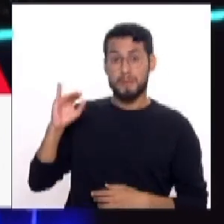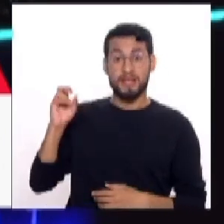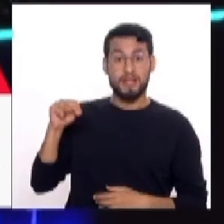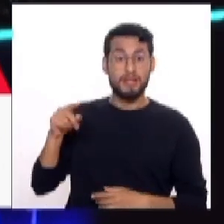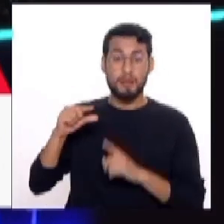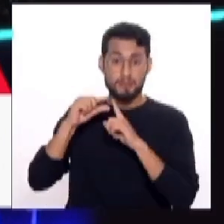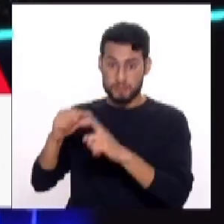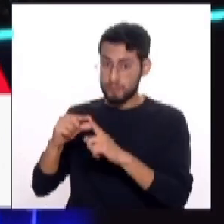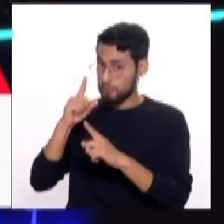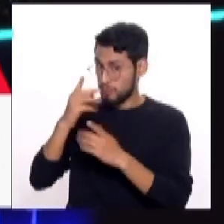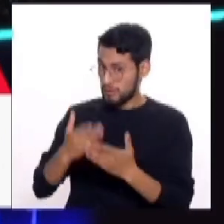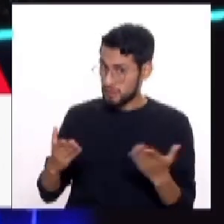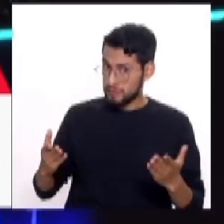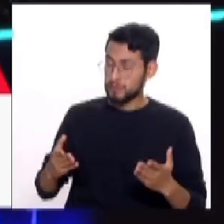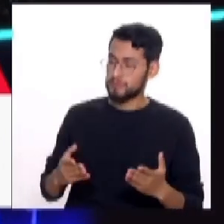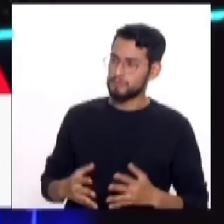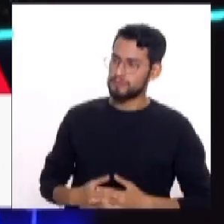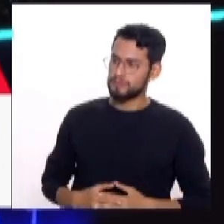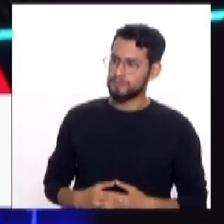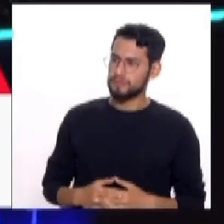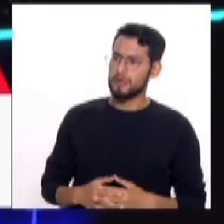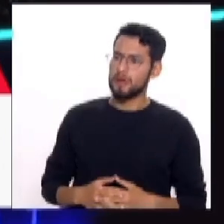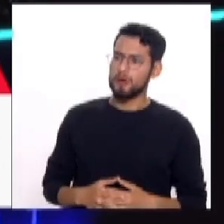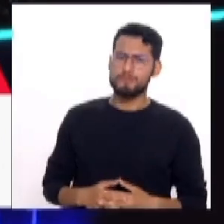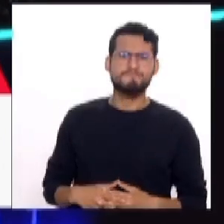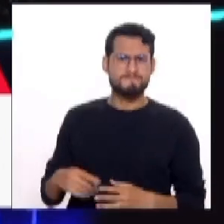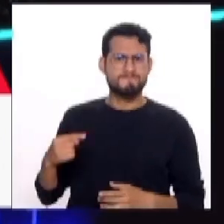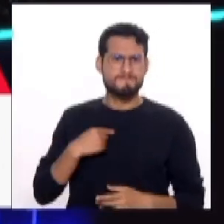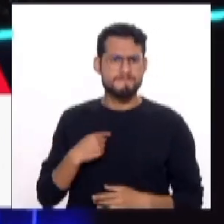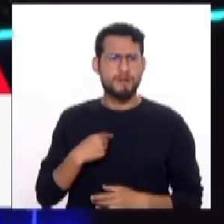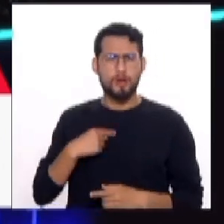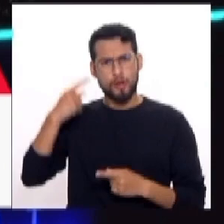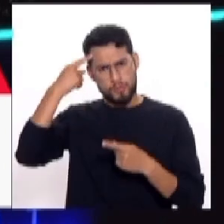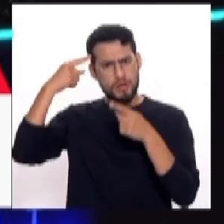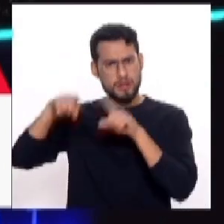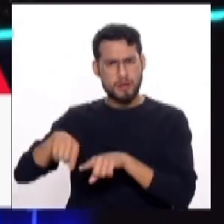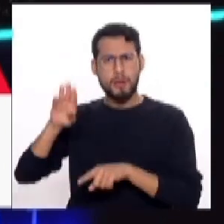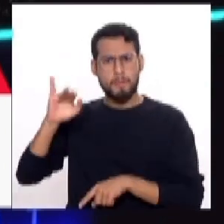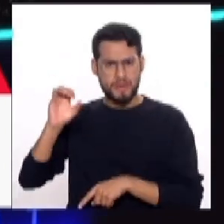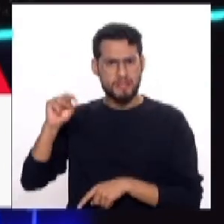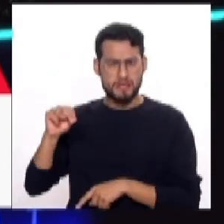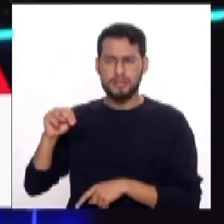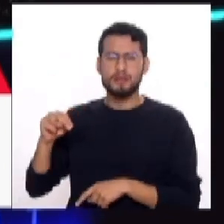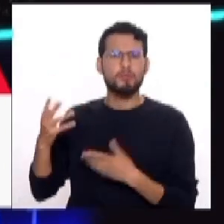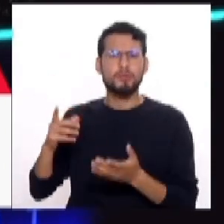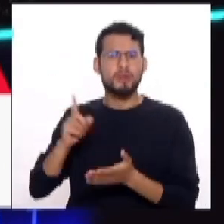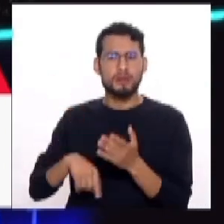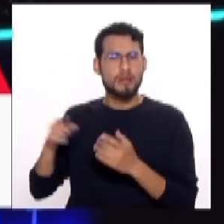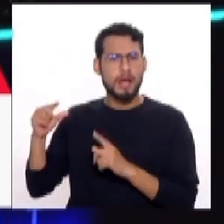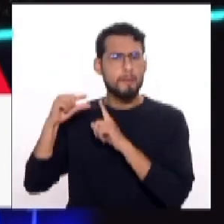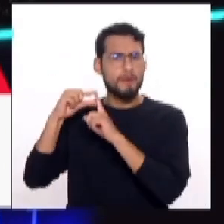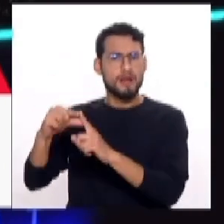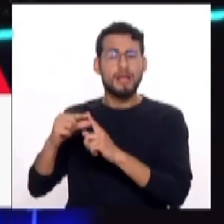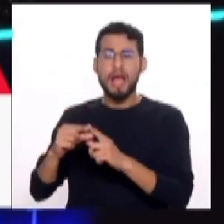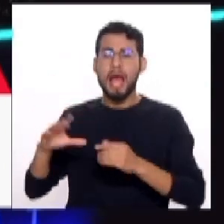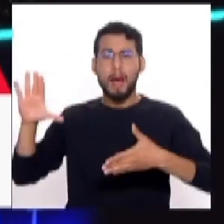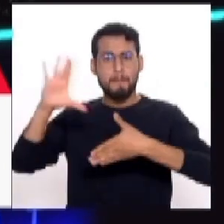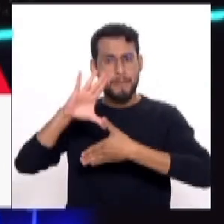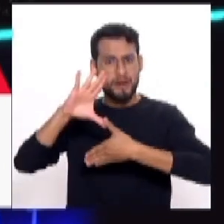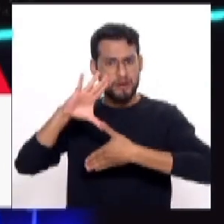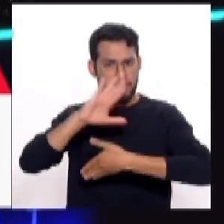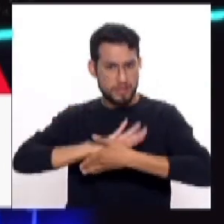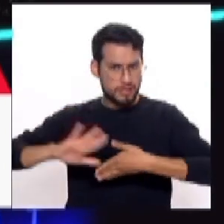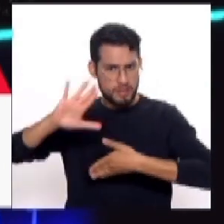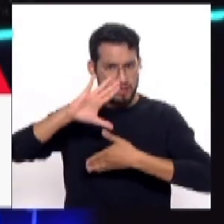dicho una cosa Que que yo yo estoy de acuerdo con él Él dijo que las